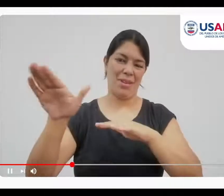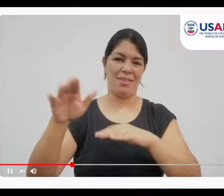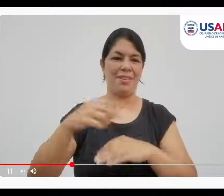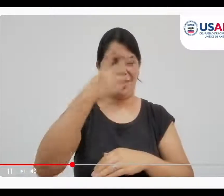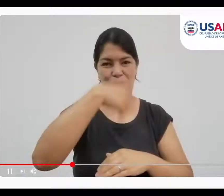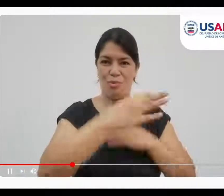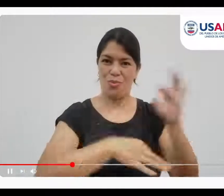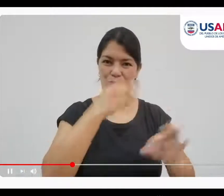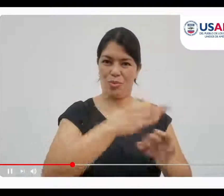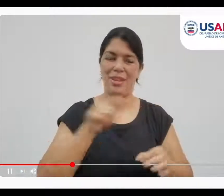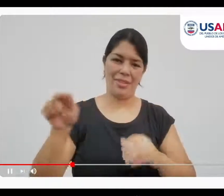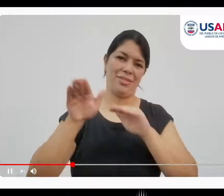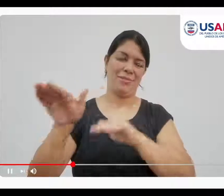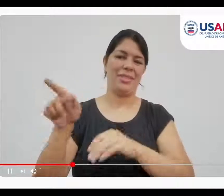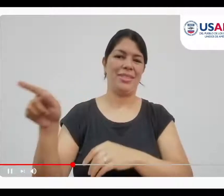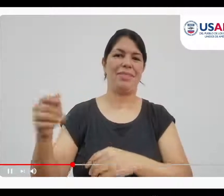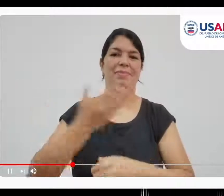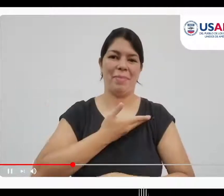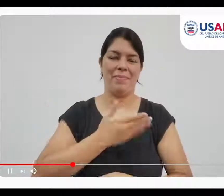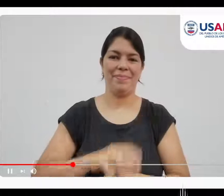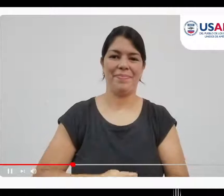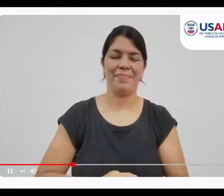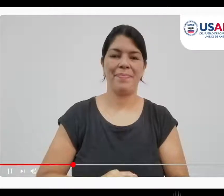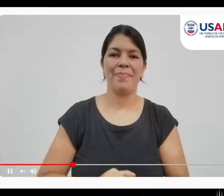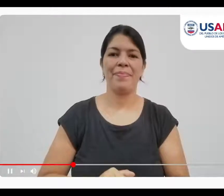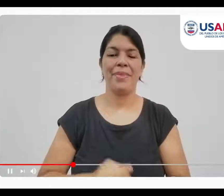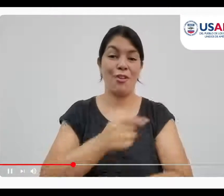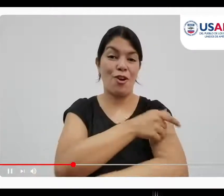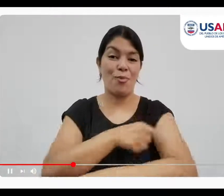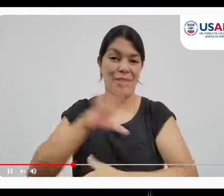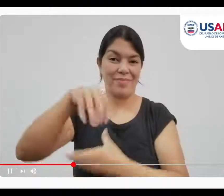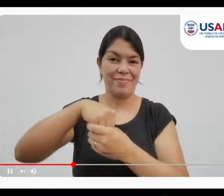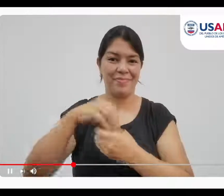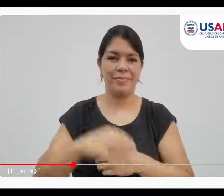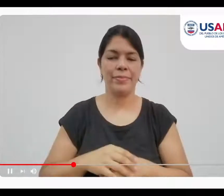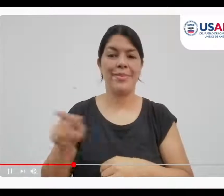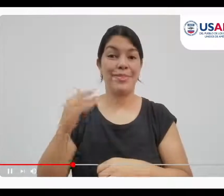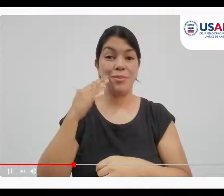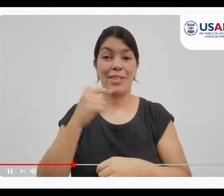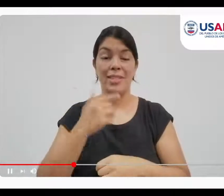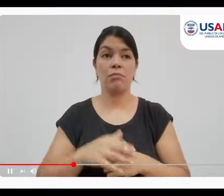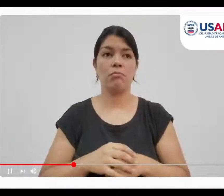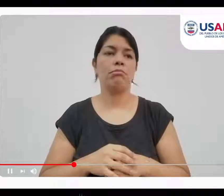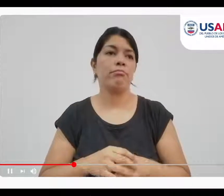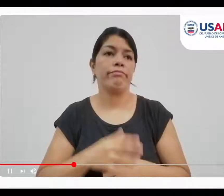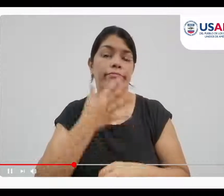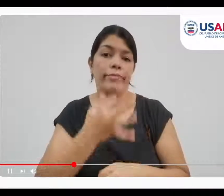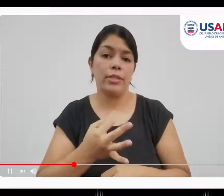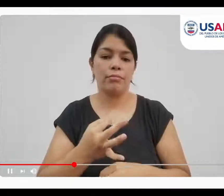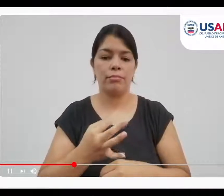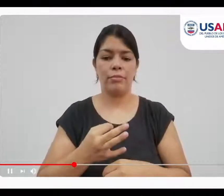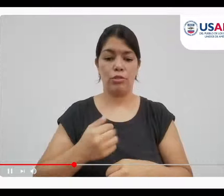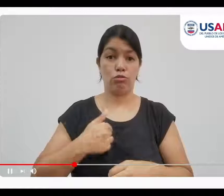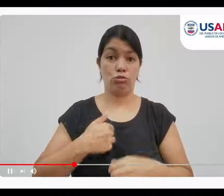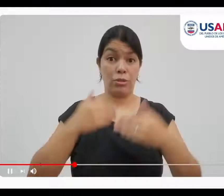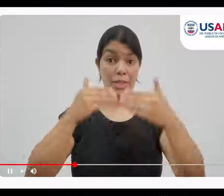Discapacidad. Tú sabes que, como dicen por ahí, quien lo vive es quien lo goza, pues quien tiene la discapacidad es la que sabe,